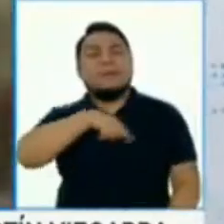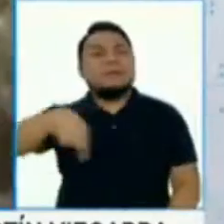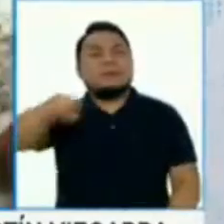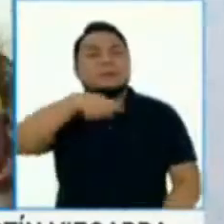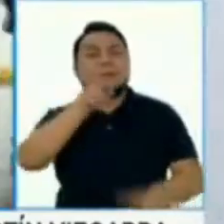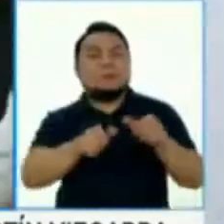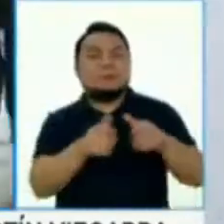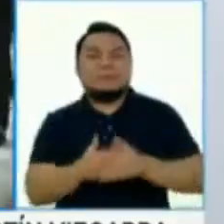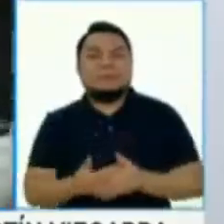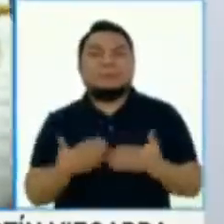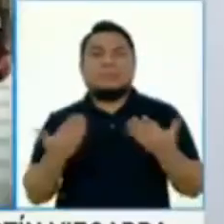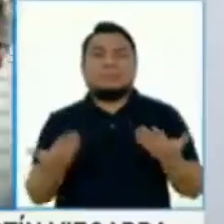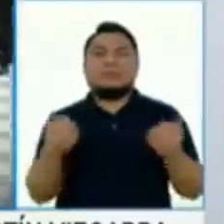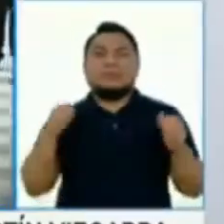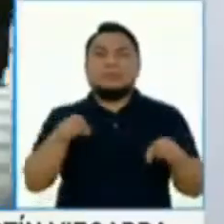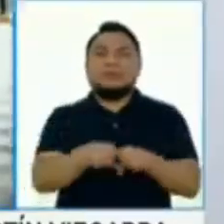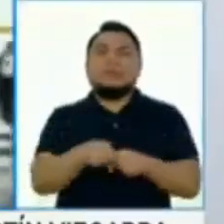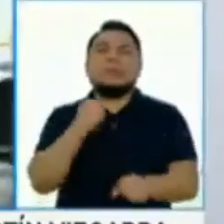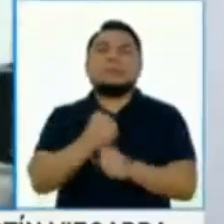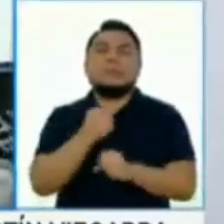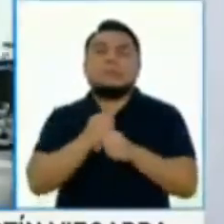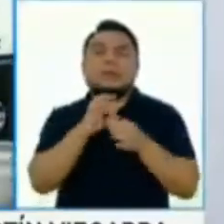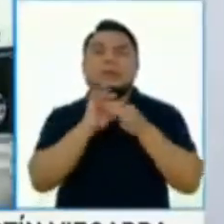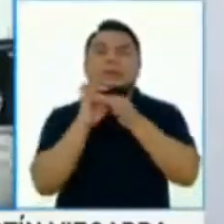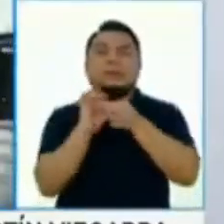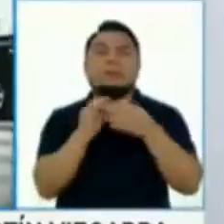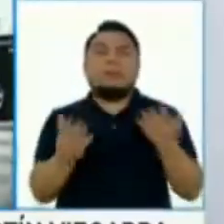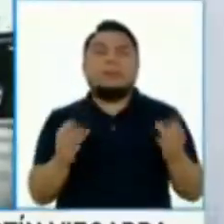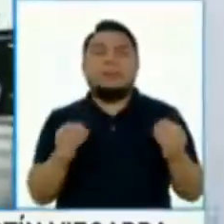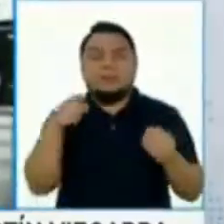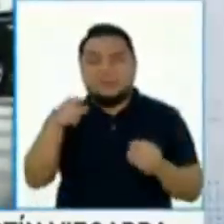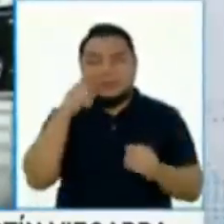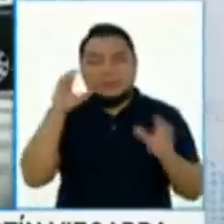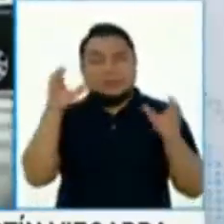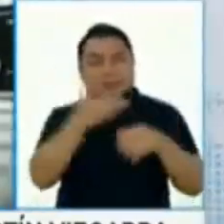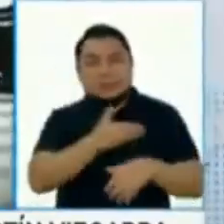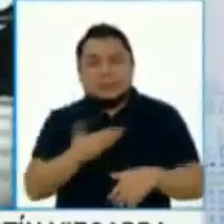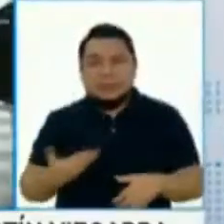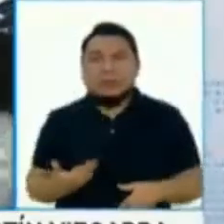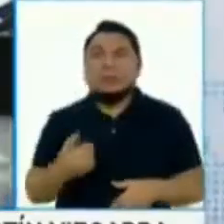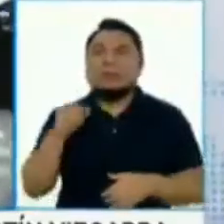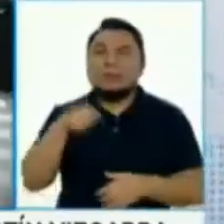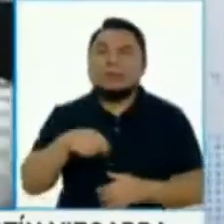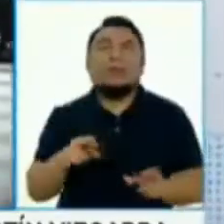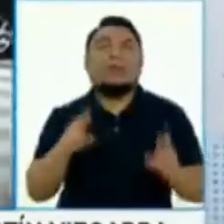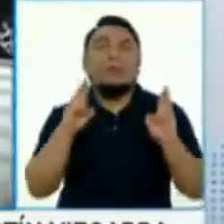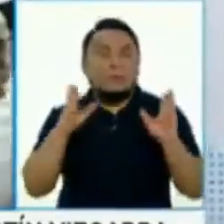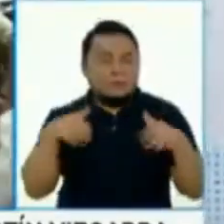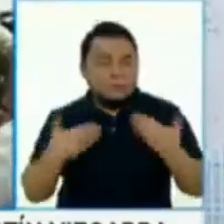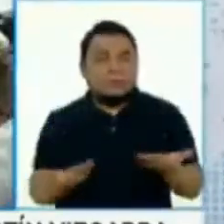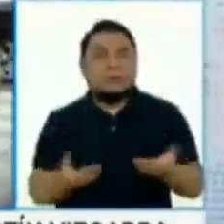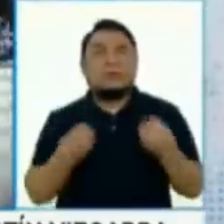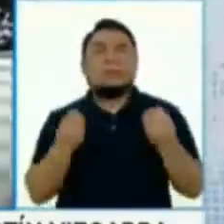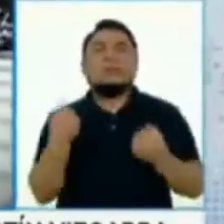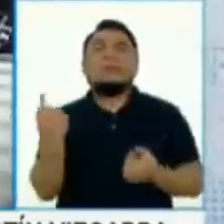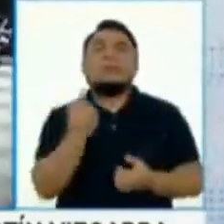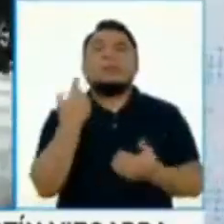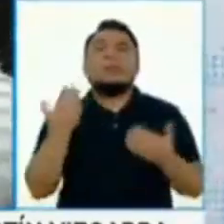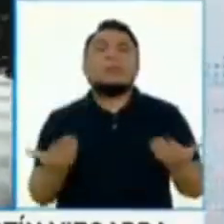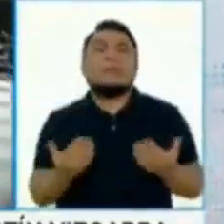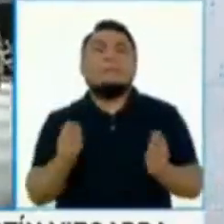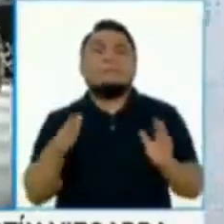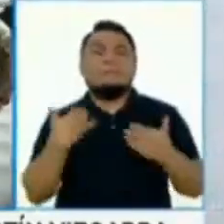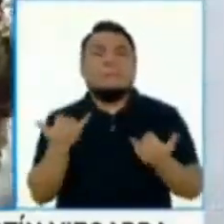los ciudadanos y hacer un trabajo en conjunto con el ejecutivo y el legislativo ojalá se pueda porque lo único que nos queda